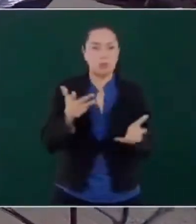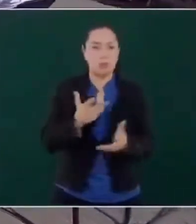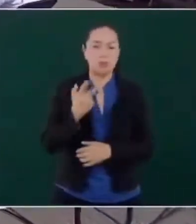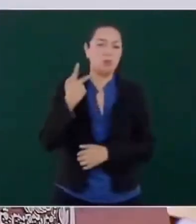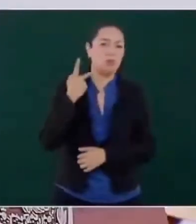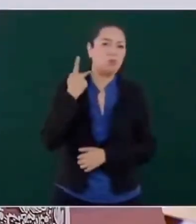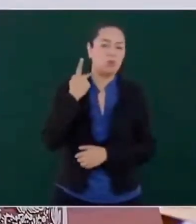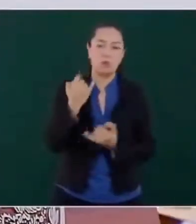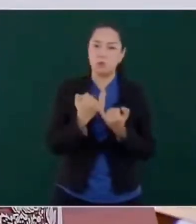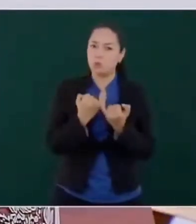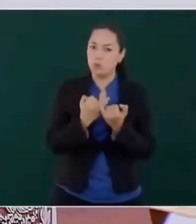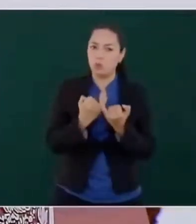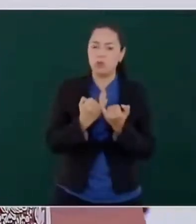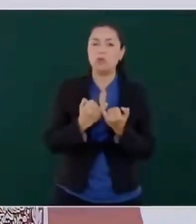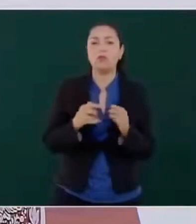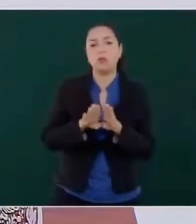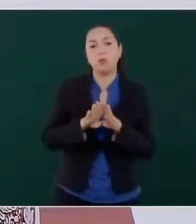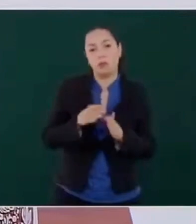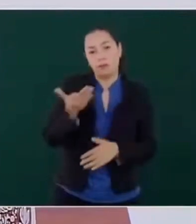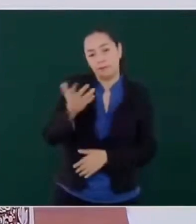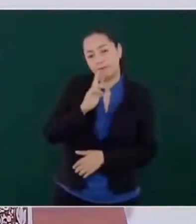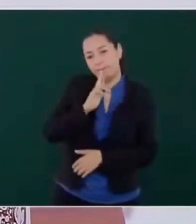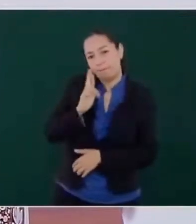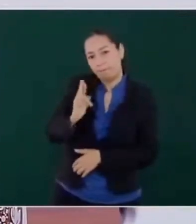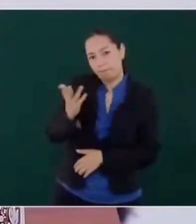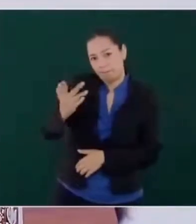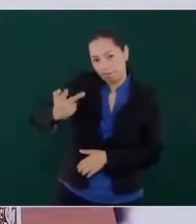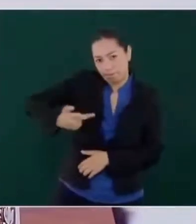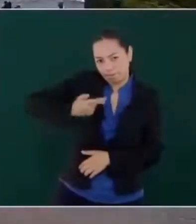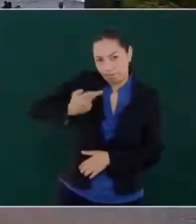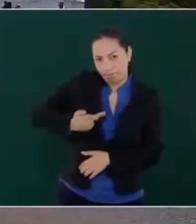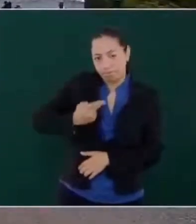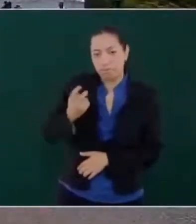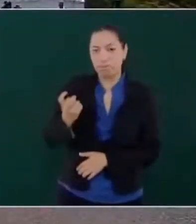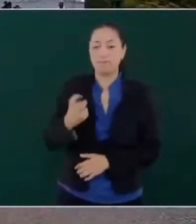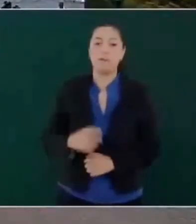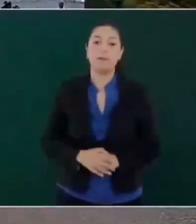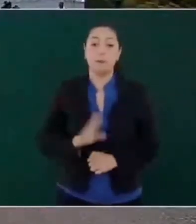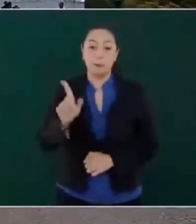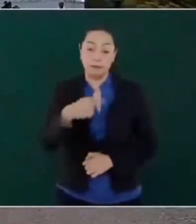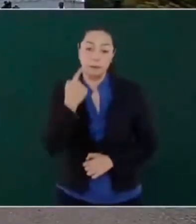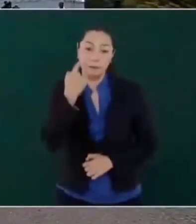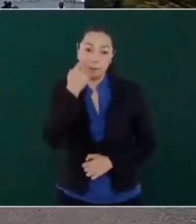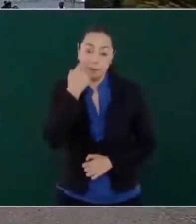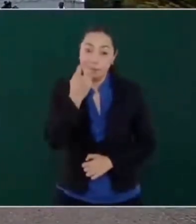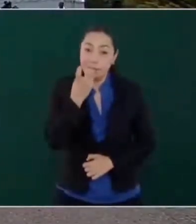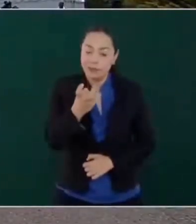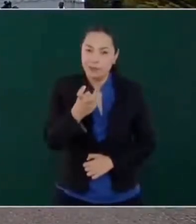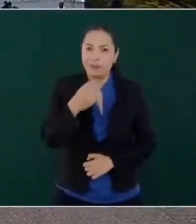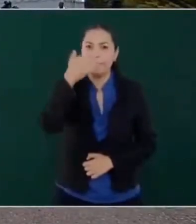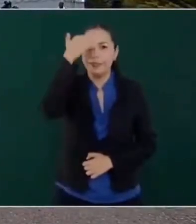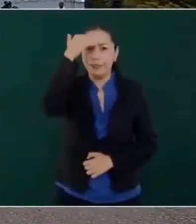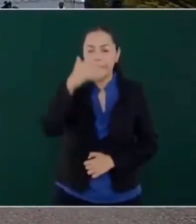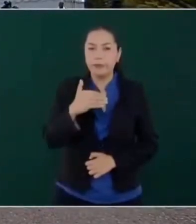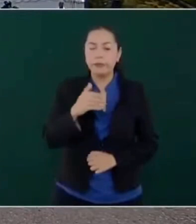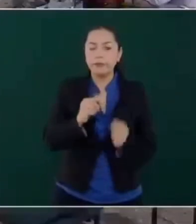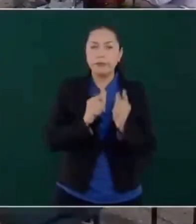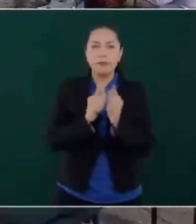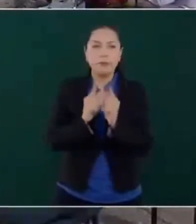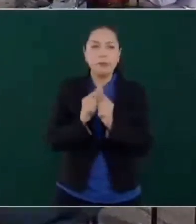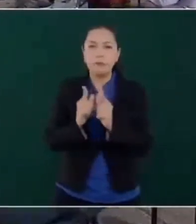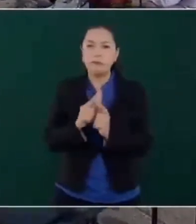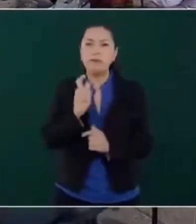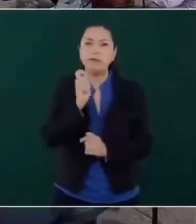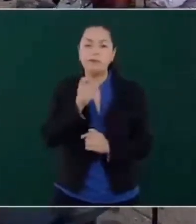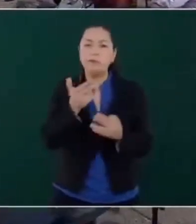para contestar tu pregunta. Mira, esto se sabe poco sobre homicidios, por